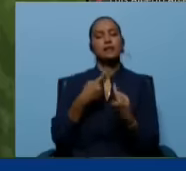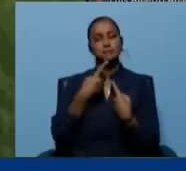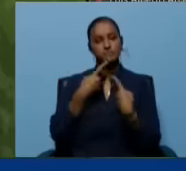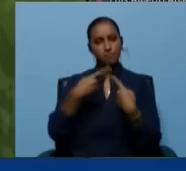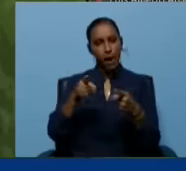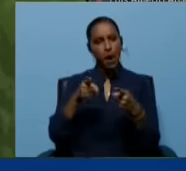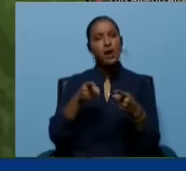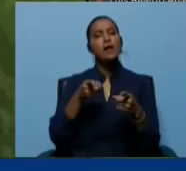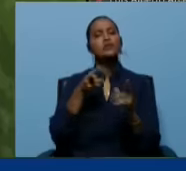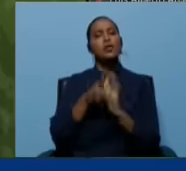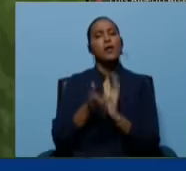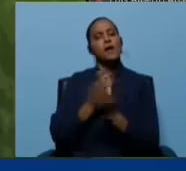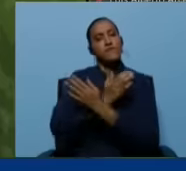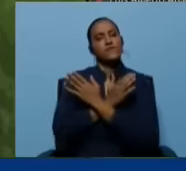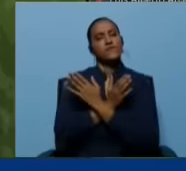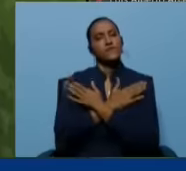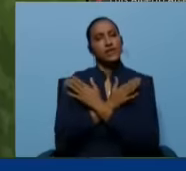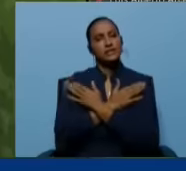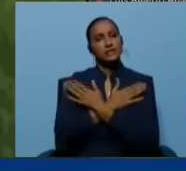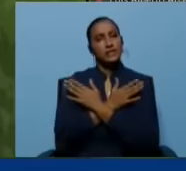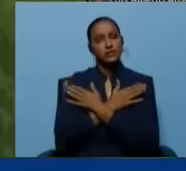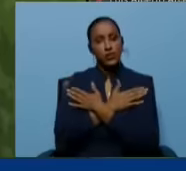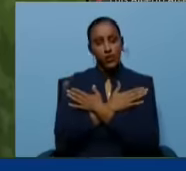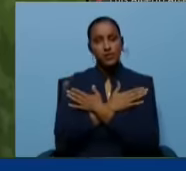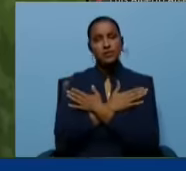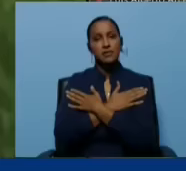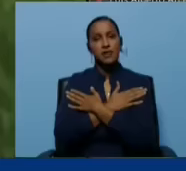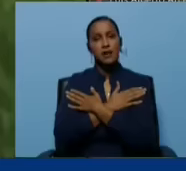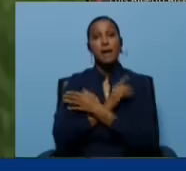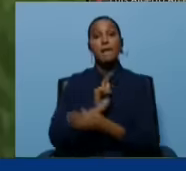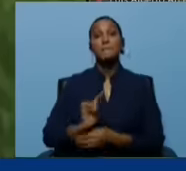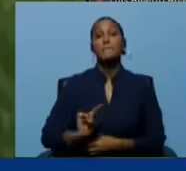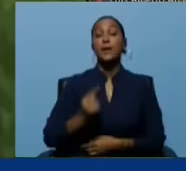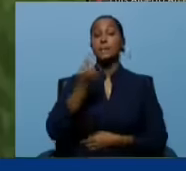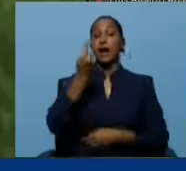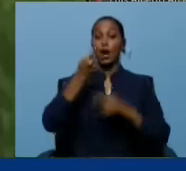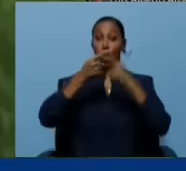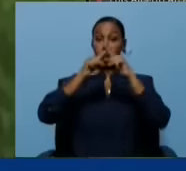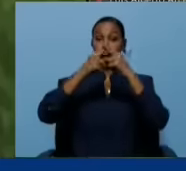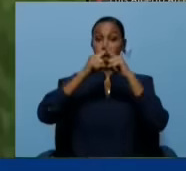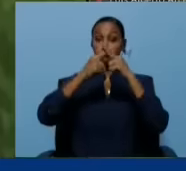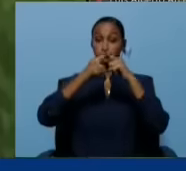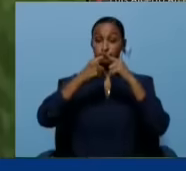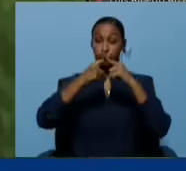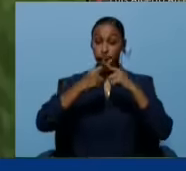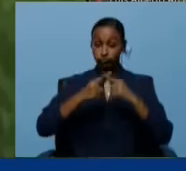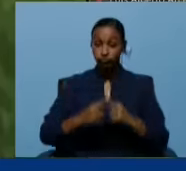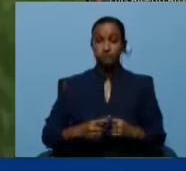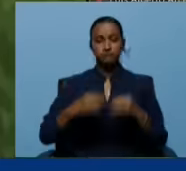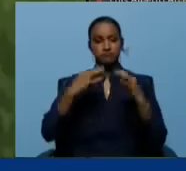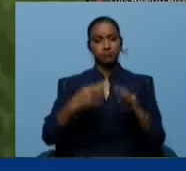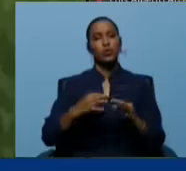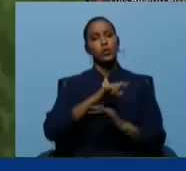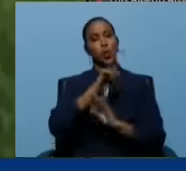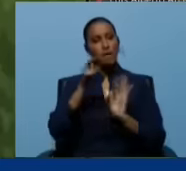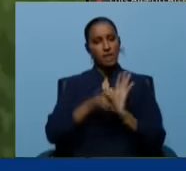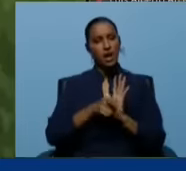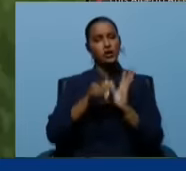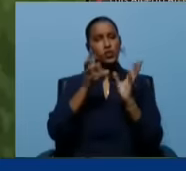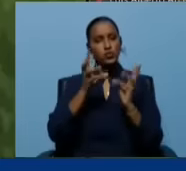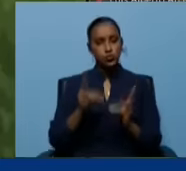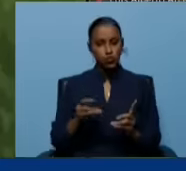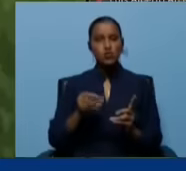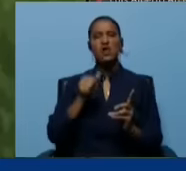expresadas al darse los primeros resultados al presidente de la República Bolivariana de Venezuela, nuestro